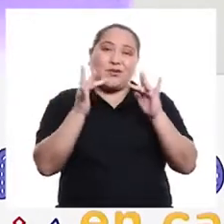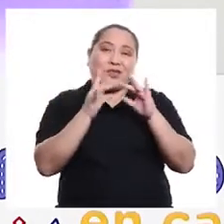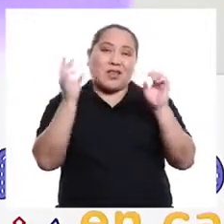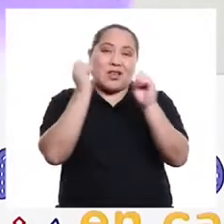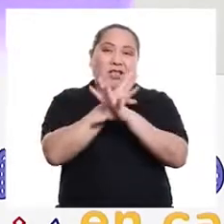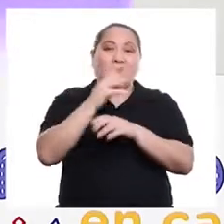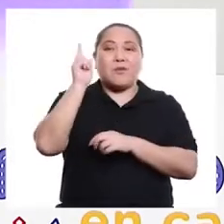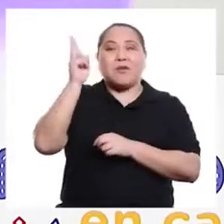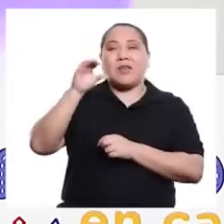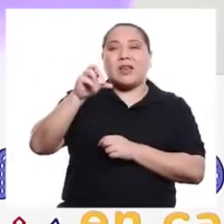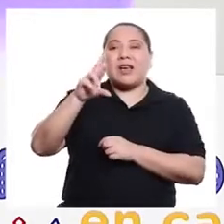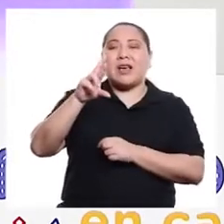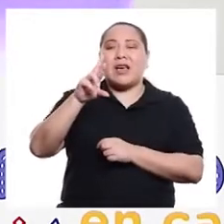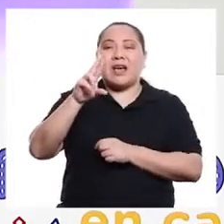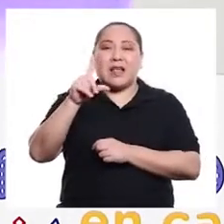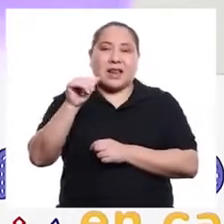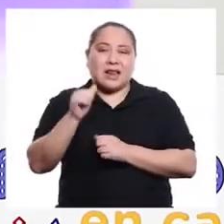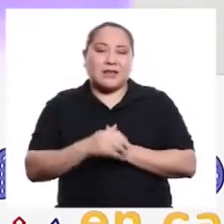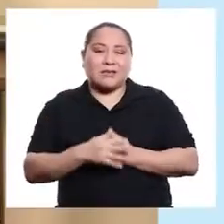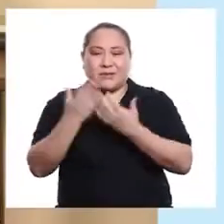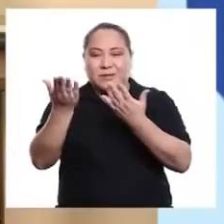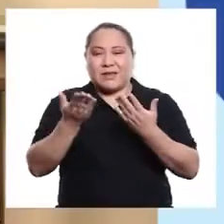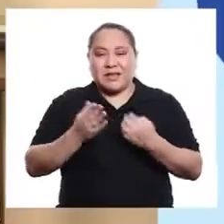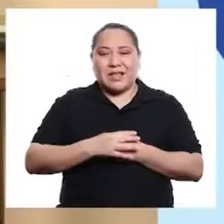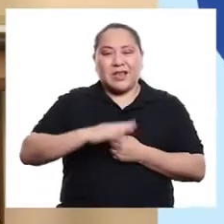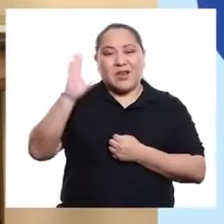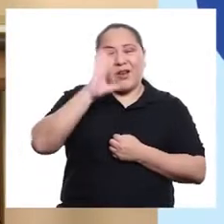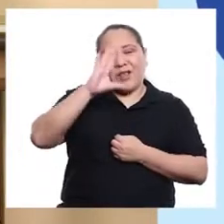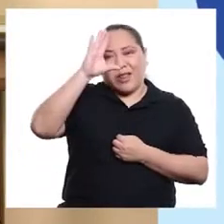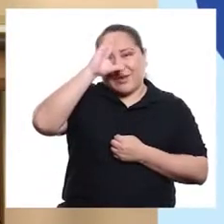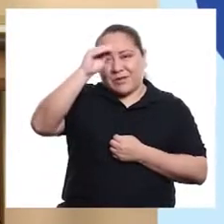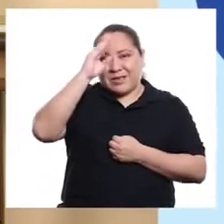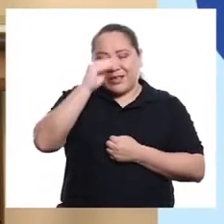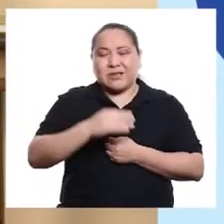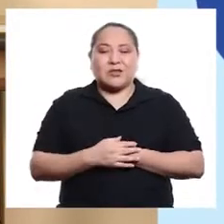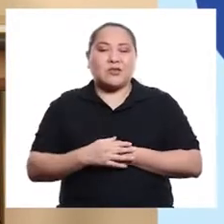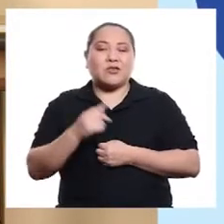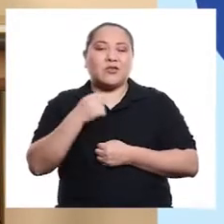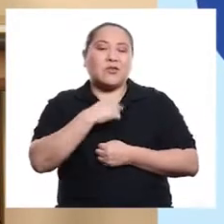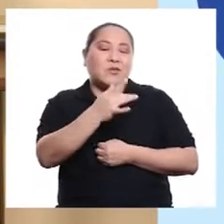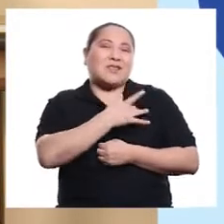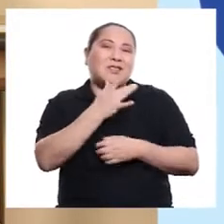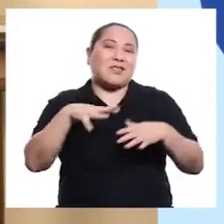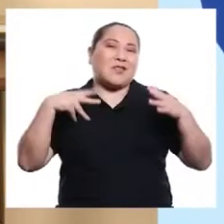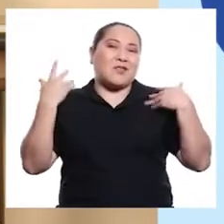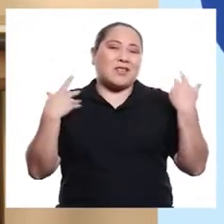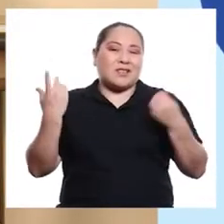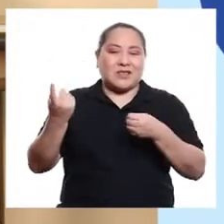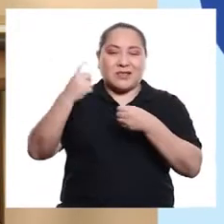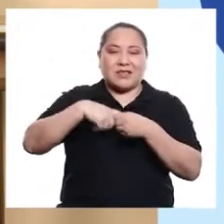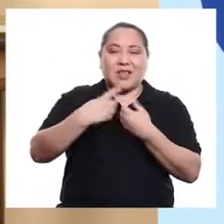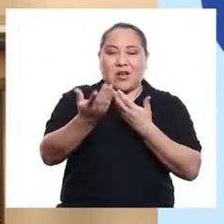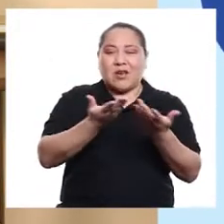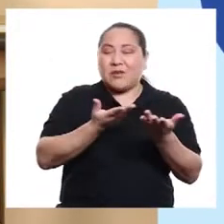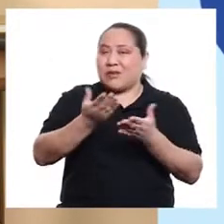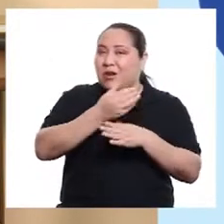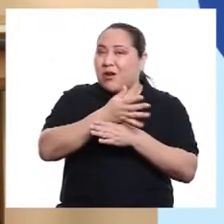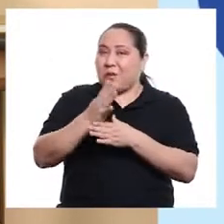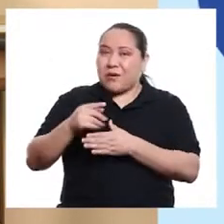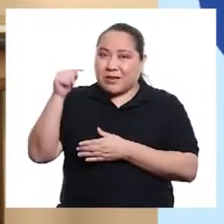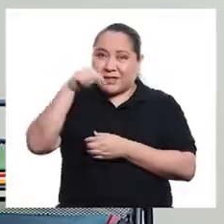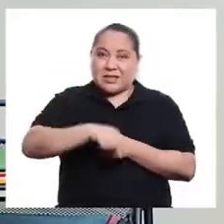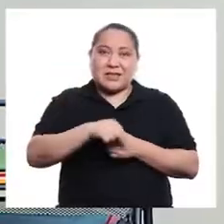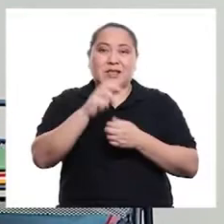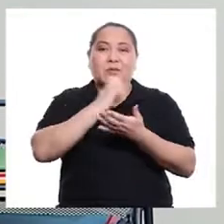la profesora Carla Palacín. ¡Bienvenida! Hola chicas y chicos, estoy muy contenta de poder acompañarlos en el programa de